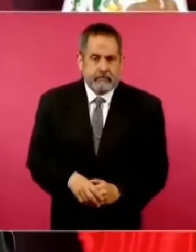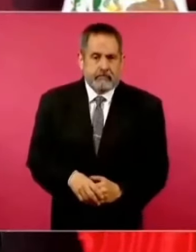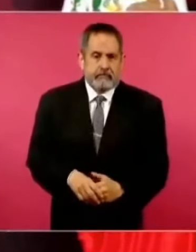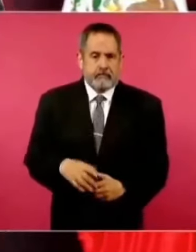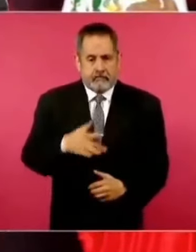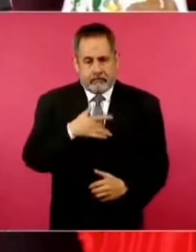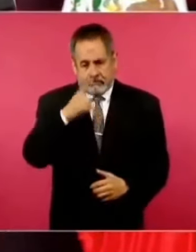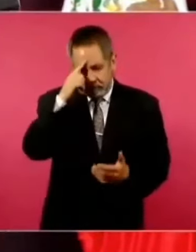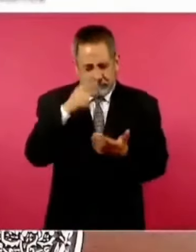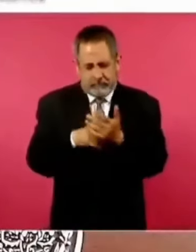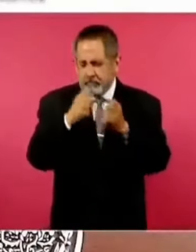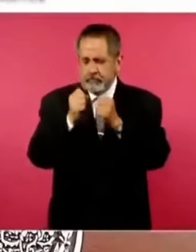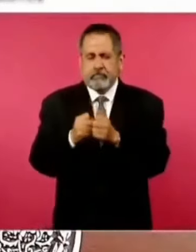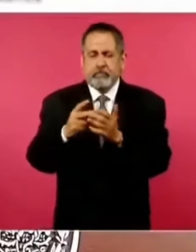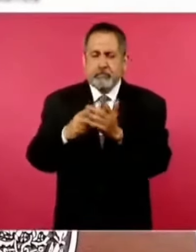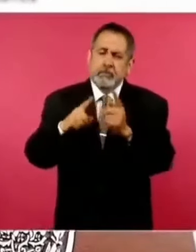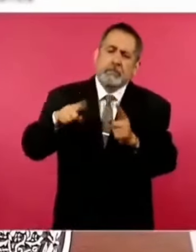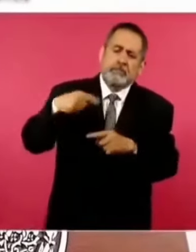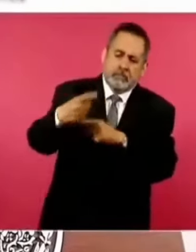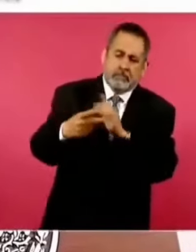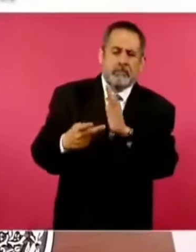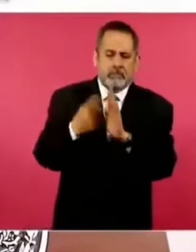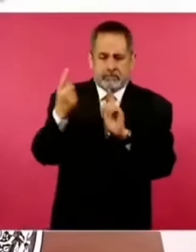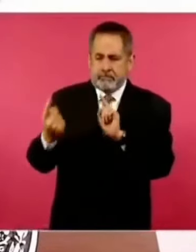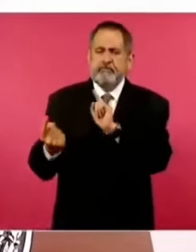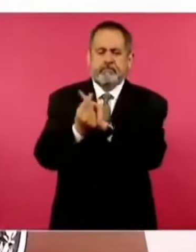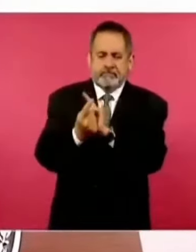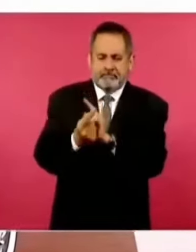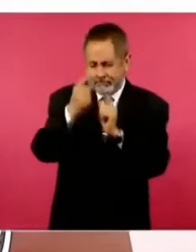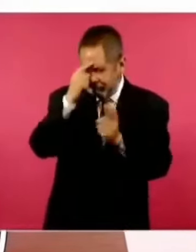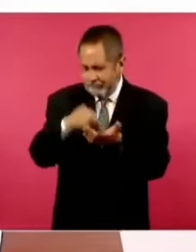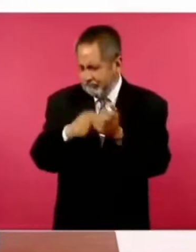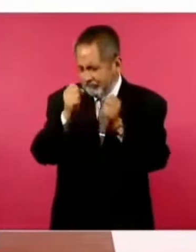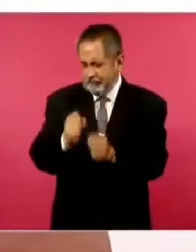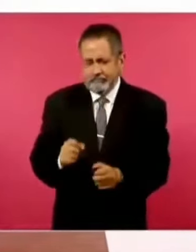seguramente nos vamos a volver a encontrar.